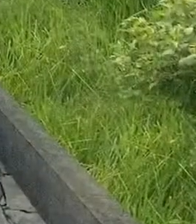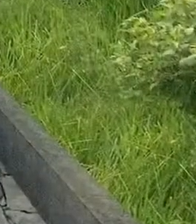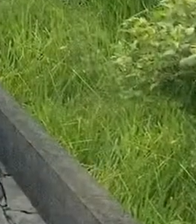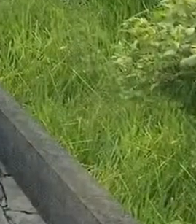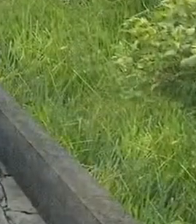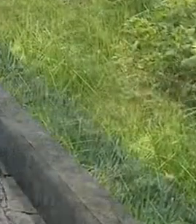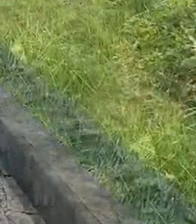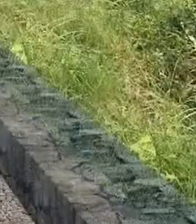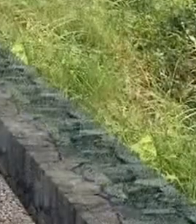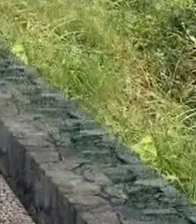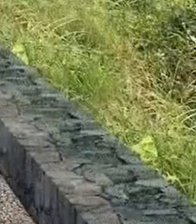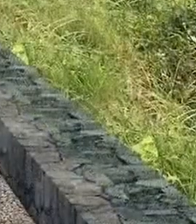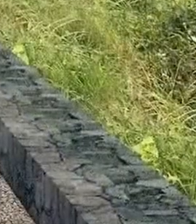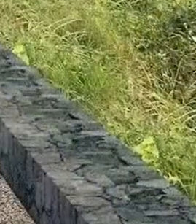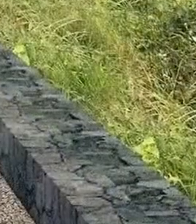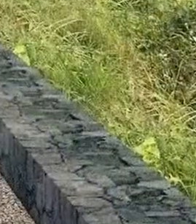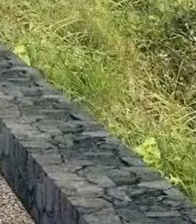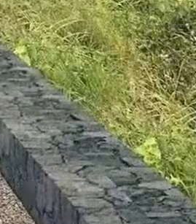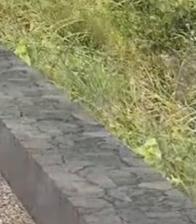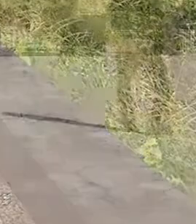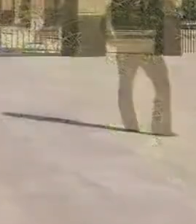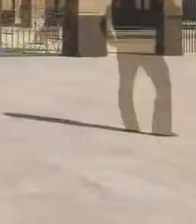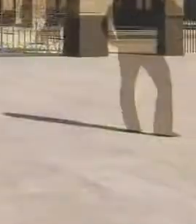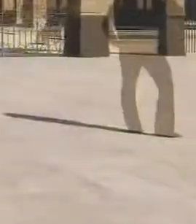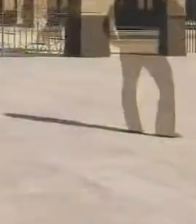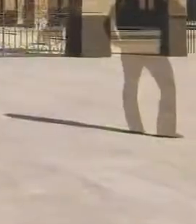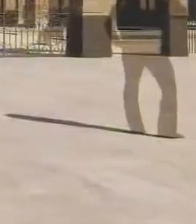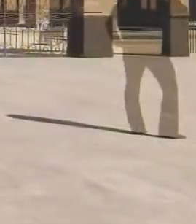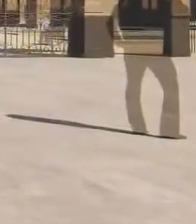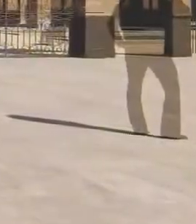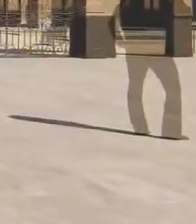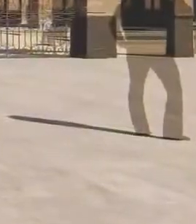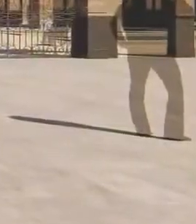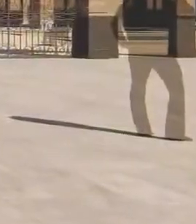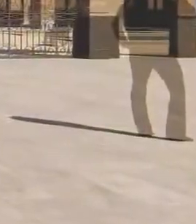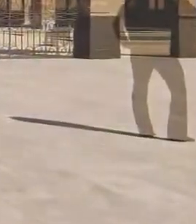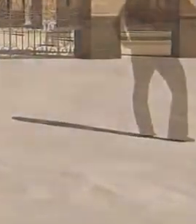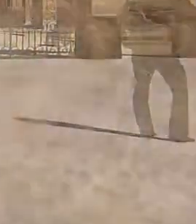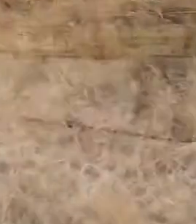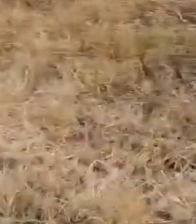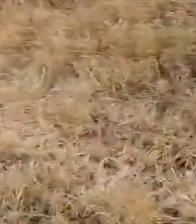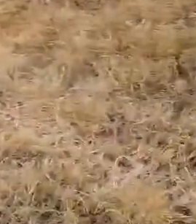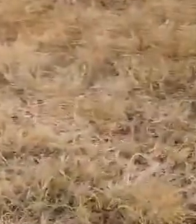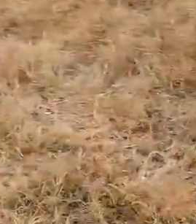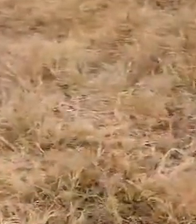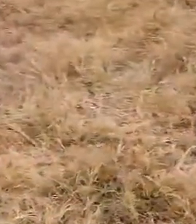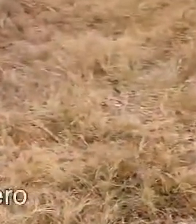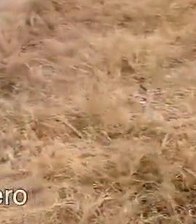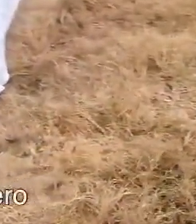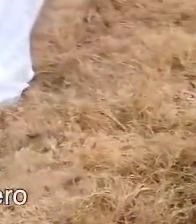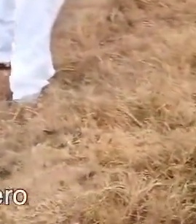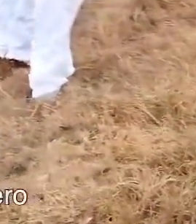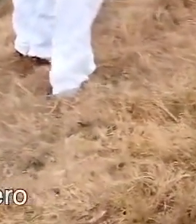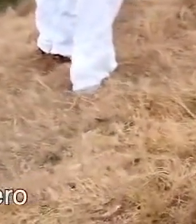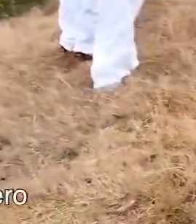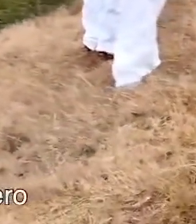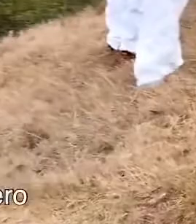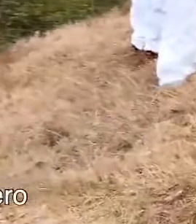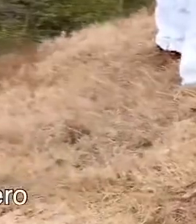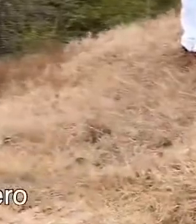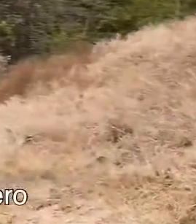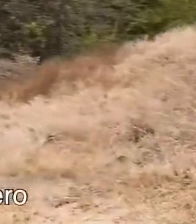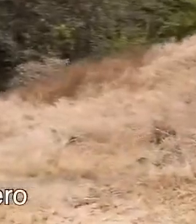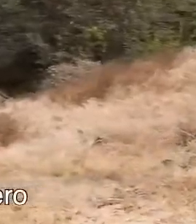sección mediante un recorrido lleno de historia y restauración ambiental en el bosque de Chapultepec. En materia de medio ambiente, el proyecto